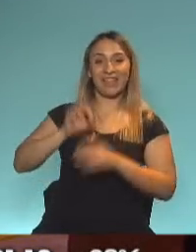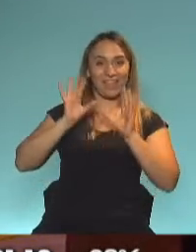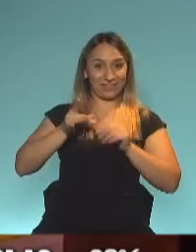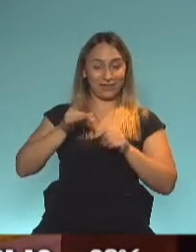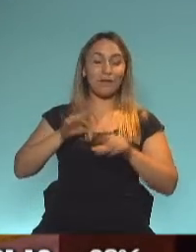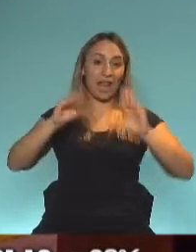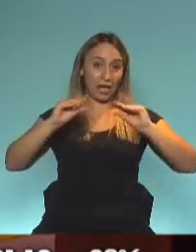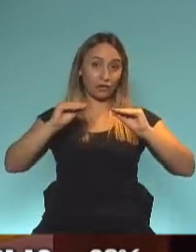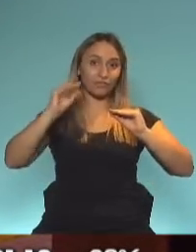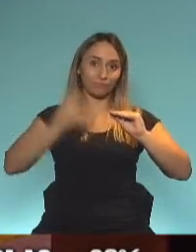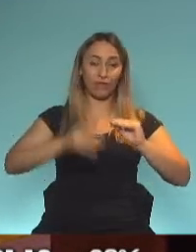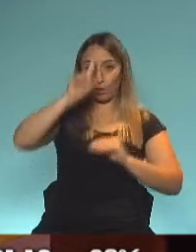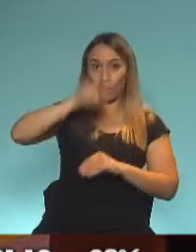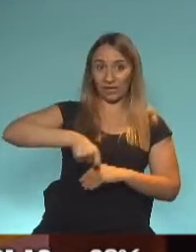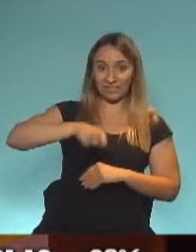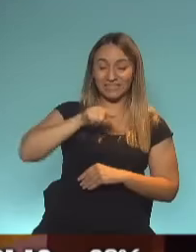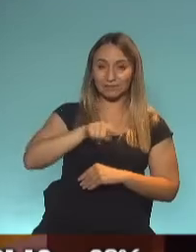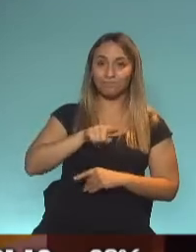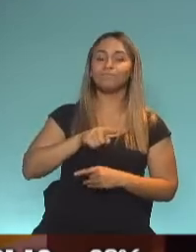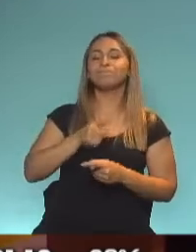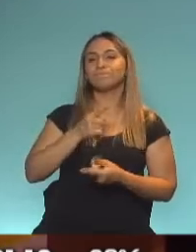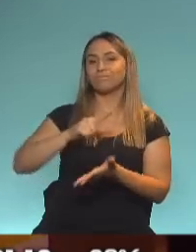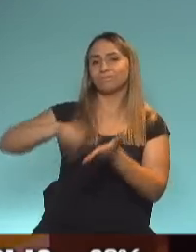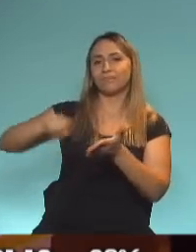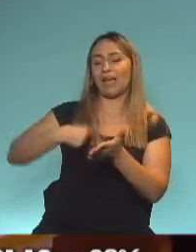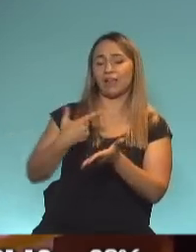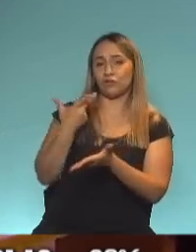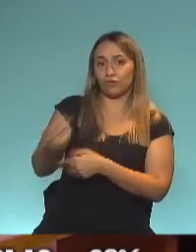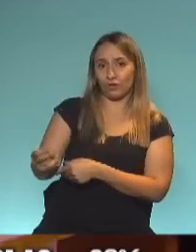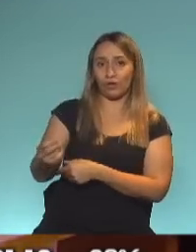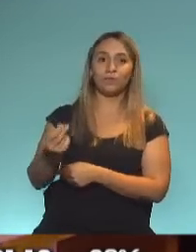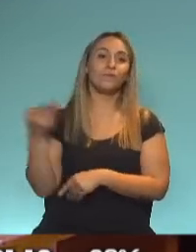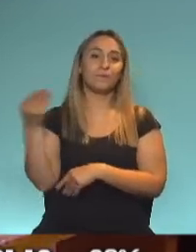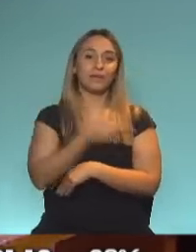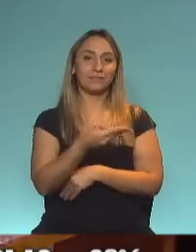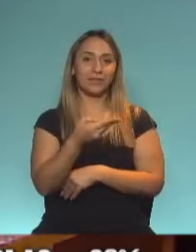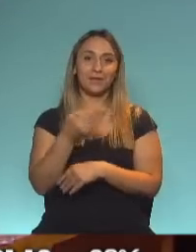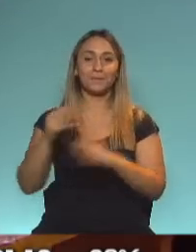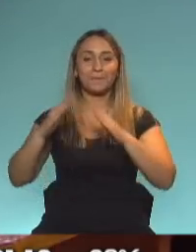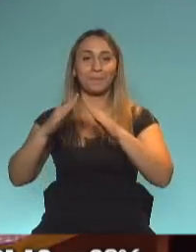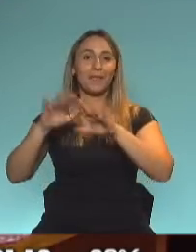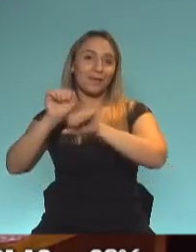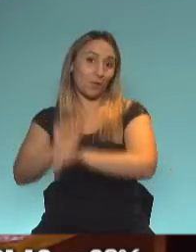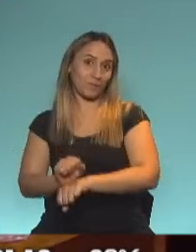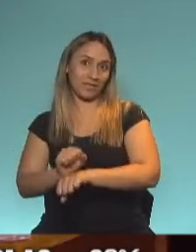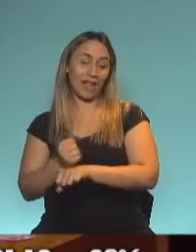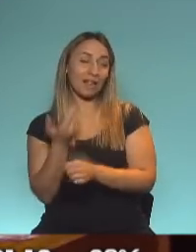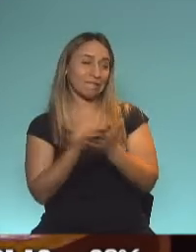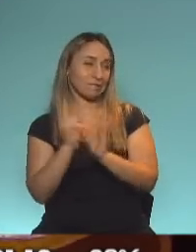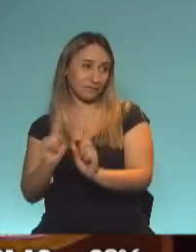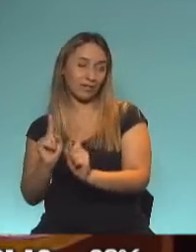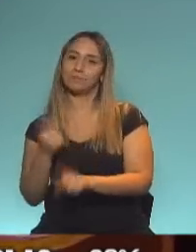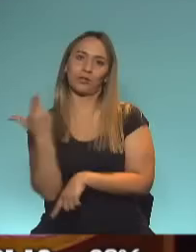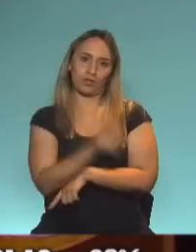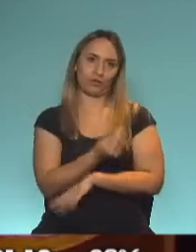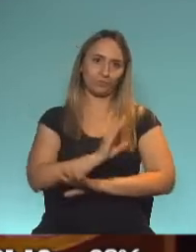que el juez Daniel Obligado revocó la prisión domiciliaria que le había concedido en abril, de cara a